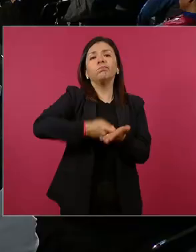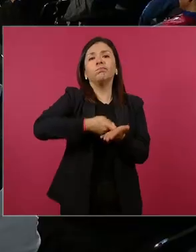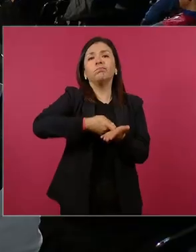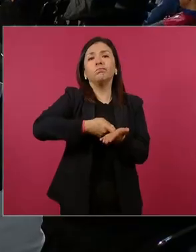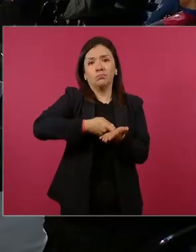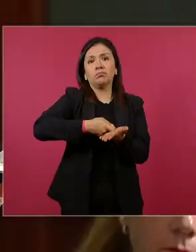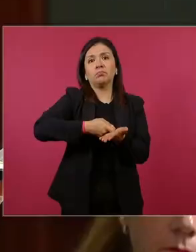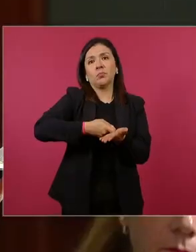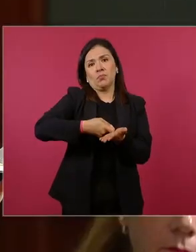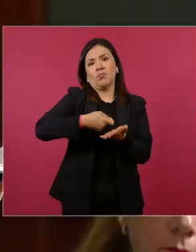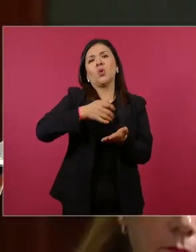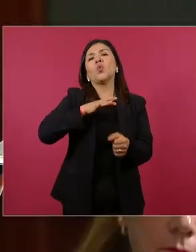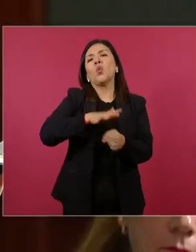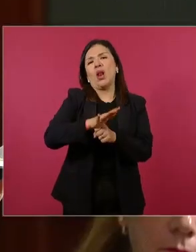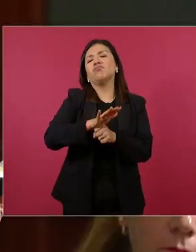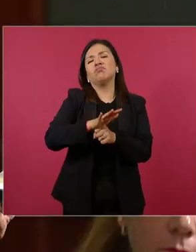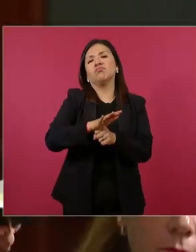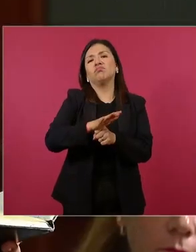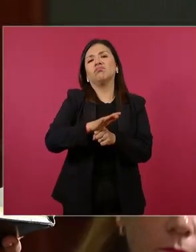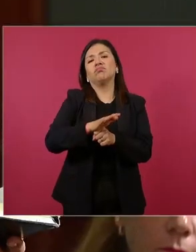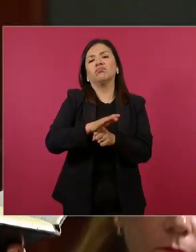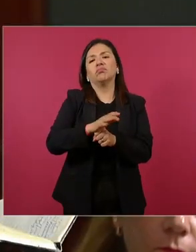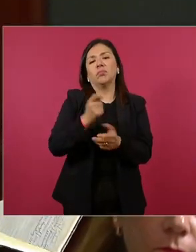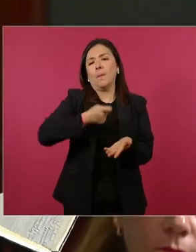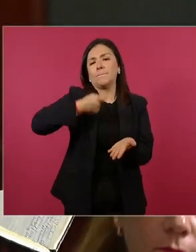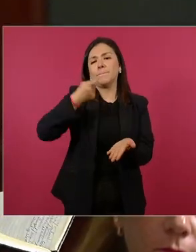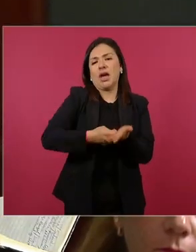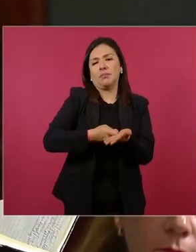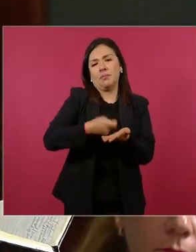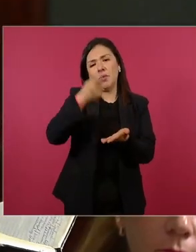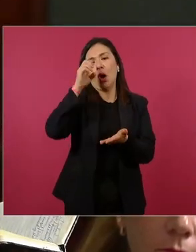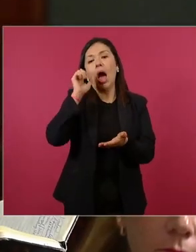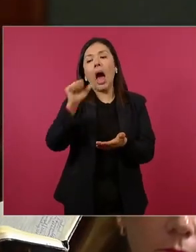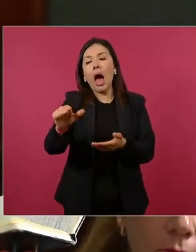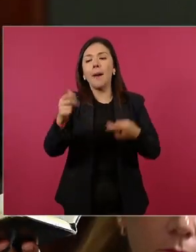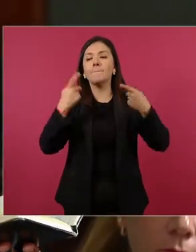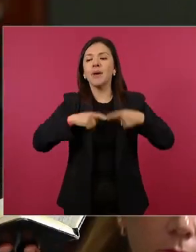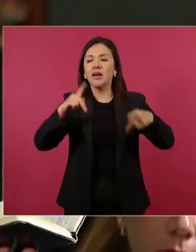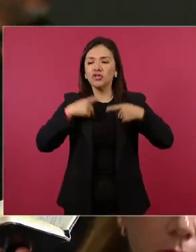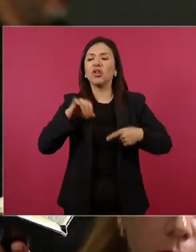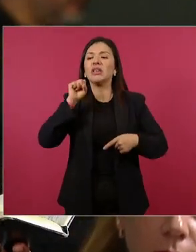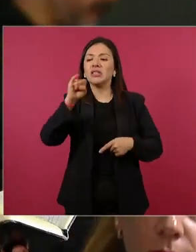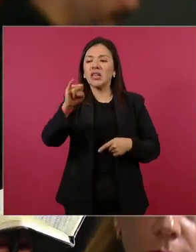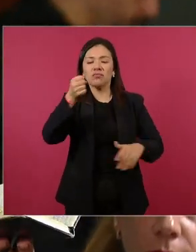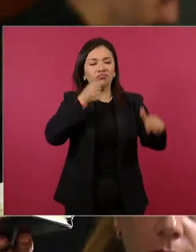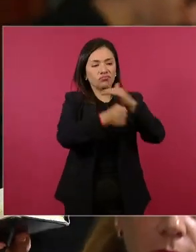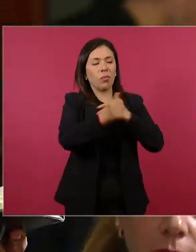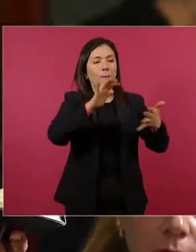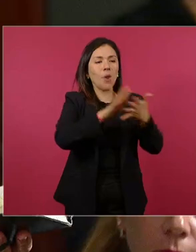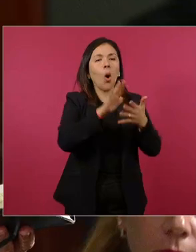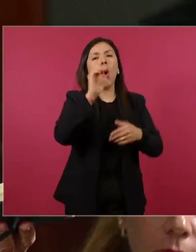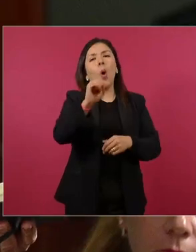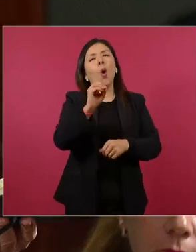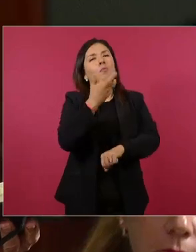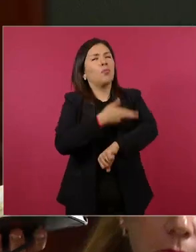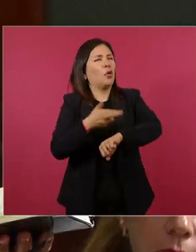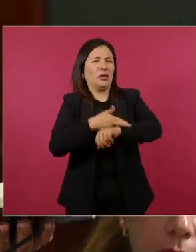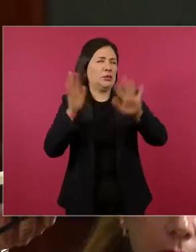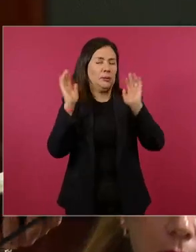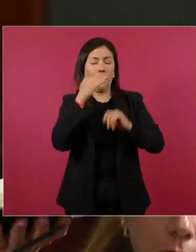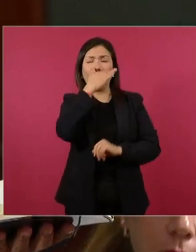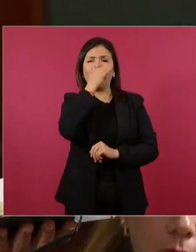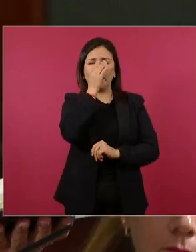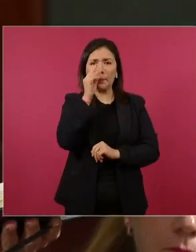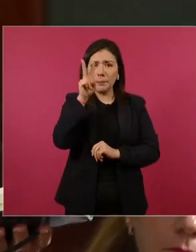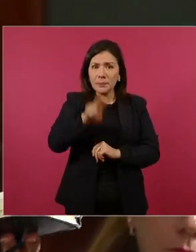algún veredicto, dictara a vinculación a proceso o cualquier cosa. No, la